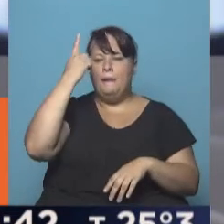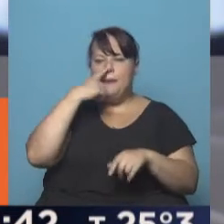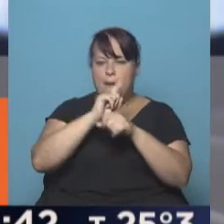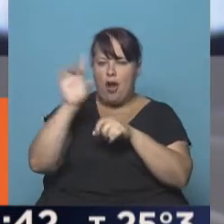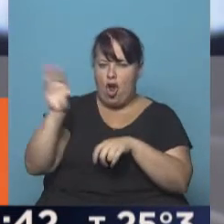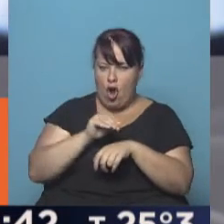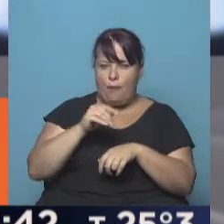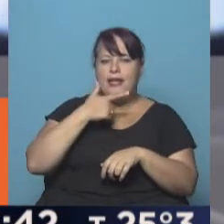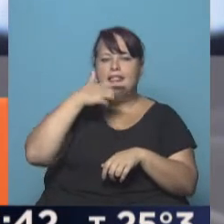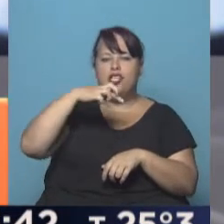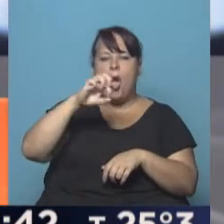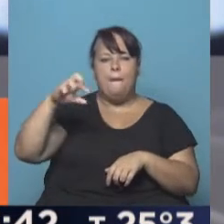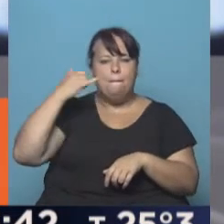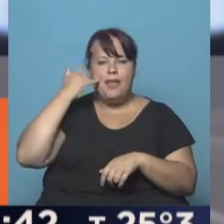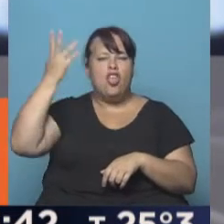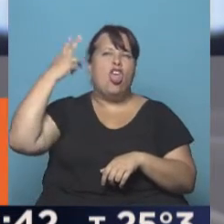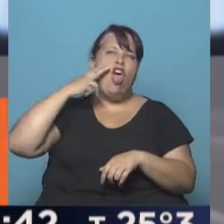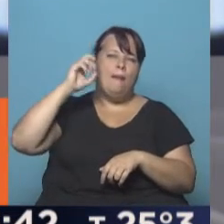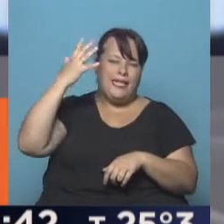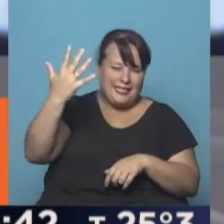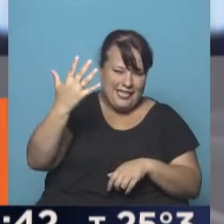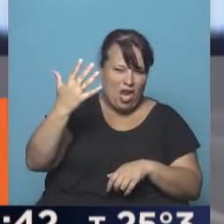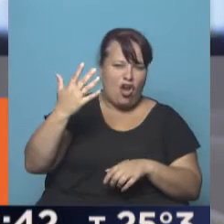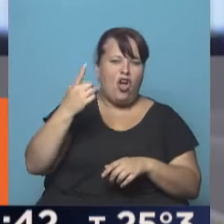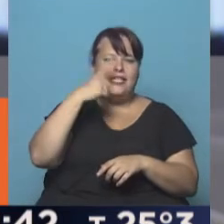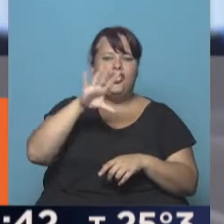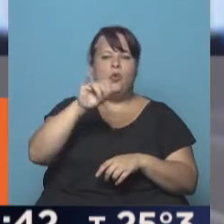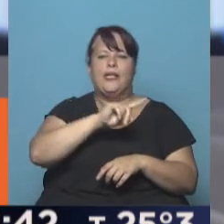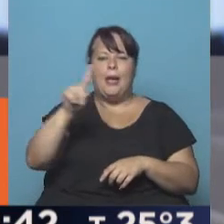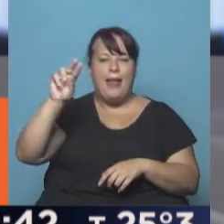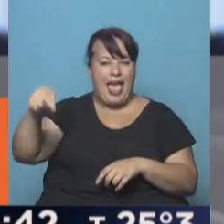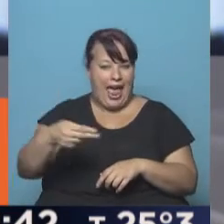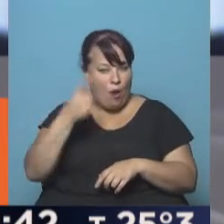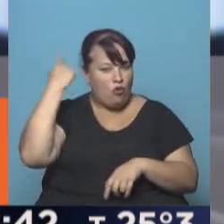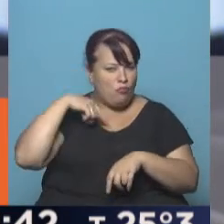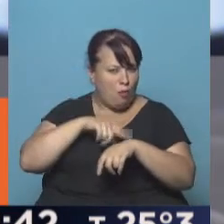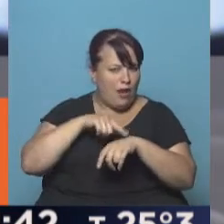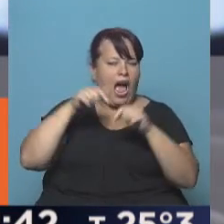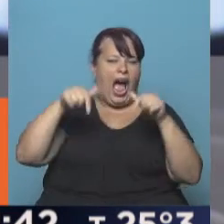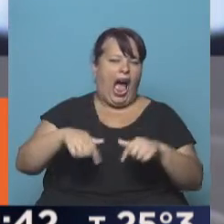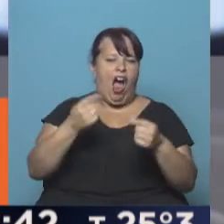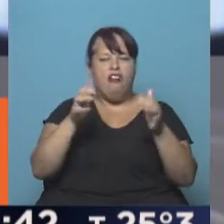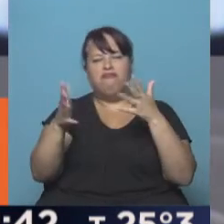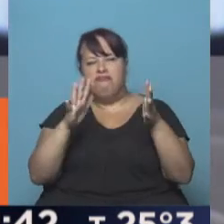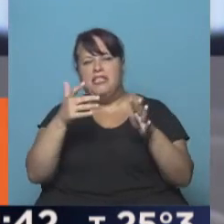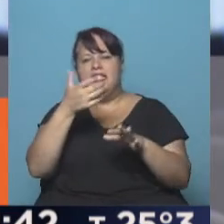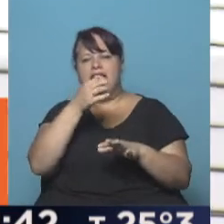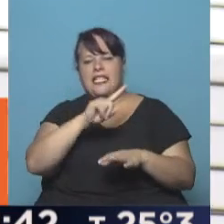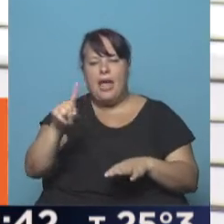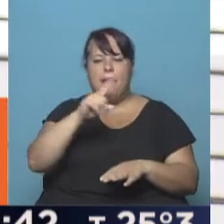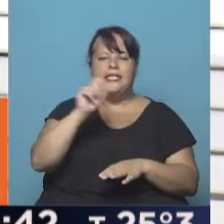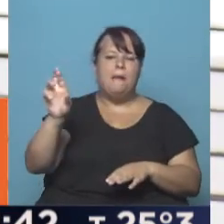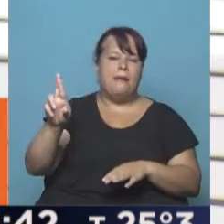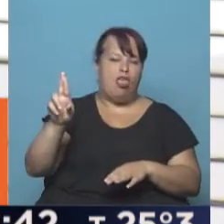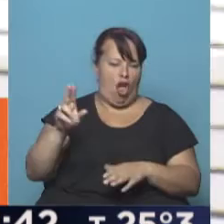clonado que fue snoopy allá del año 2000 del 5 que salió ciento cincuenta mil euros en ese momento yo por hoy oscila entre 60.000 y 100.000